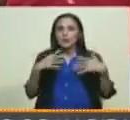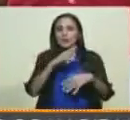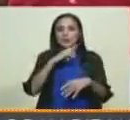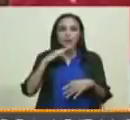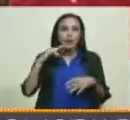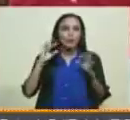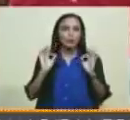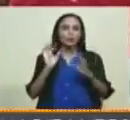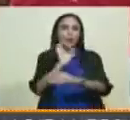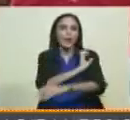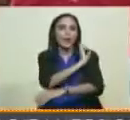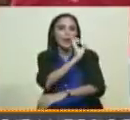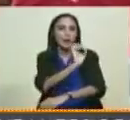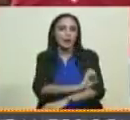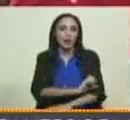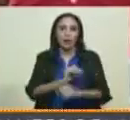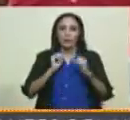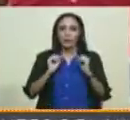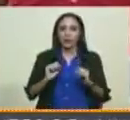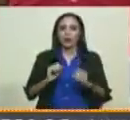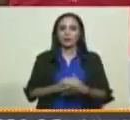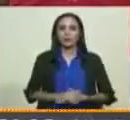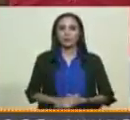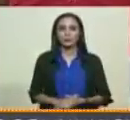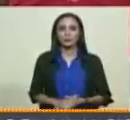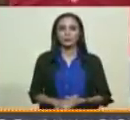energía, de brillo propio,